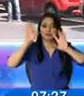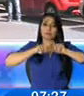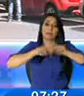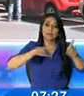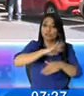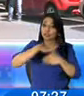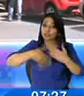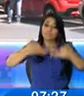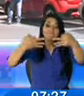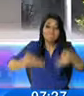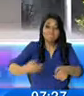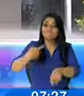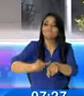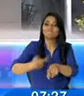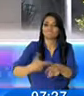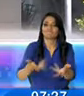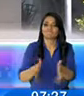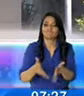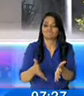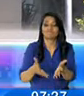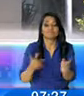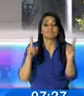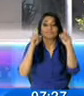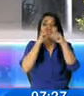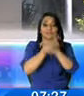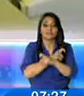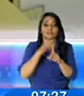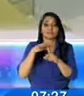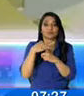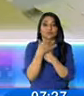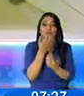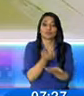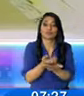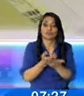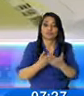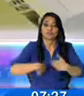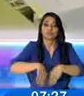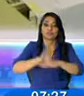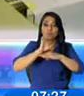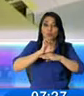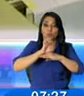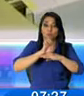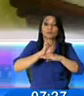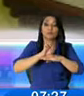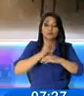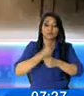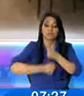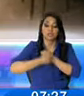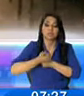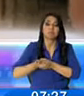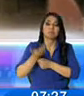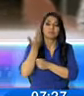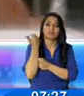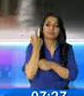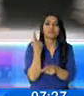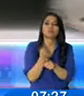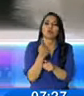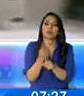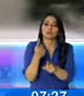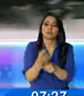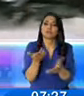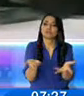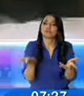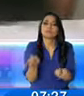se han concretado de hecho la difícil situación económica por la que atravesó atravesó el país el año pasado fue una de las